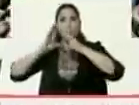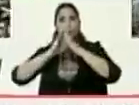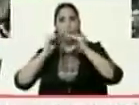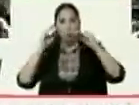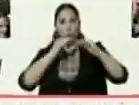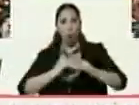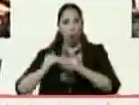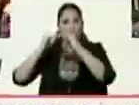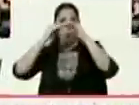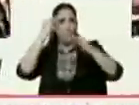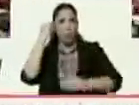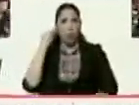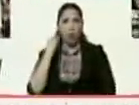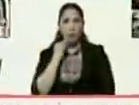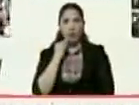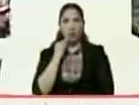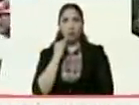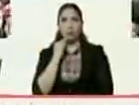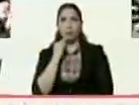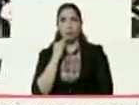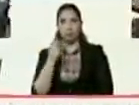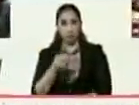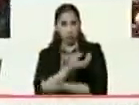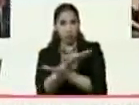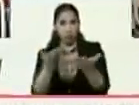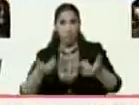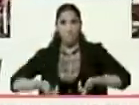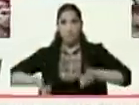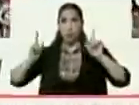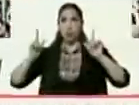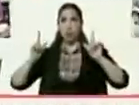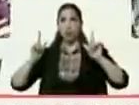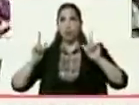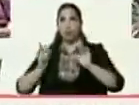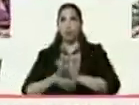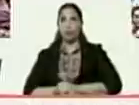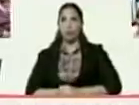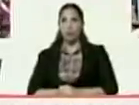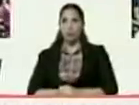Bolívar. Si ustedes nos permiten.